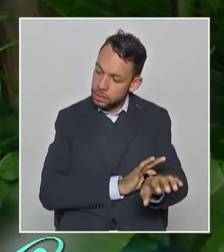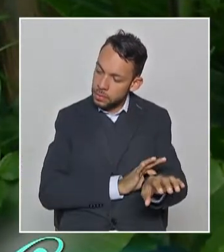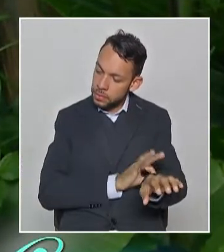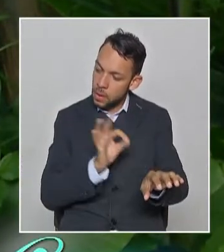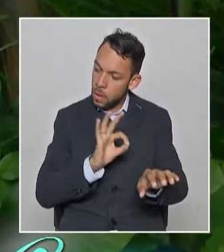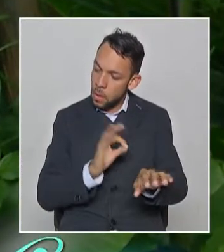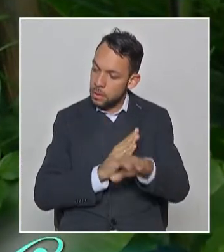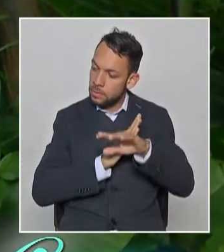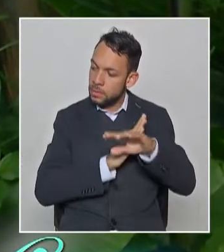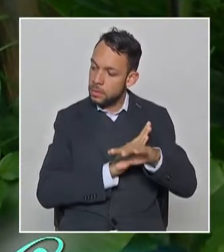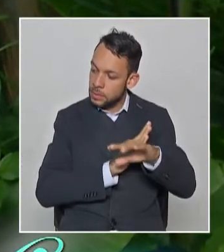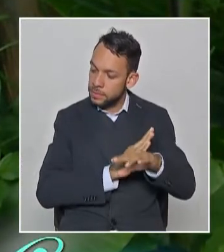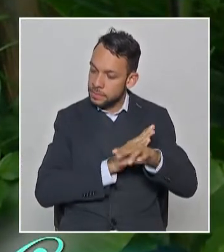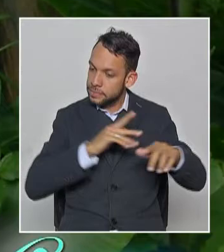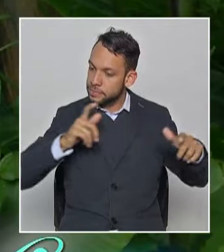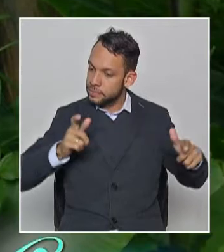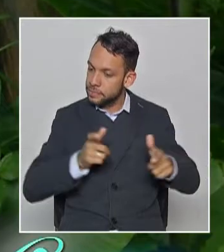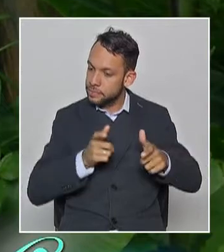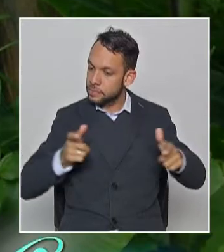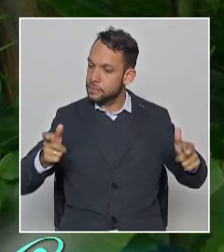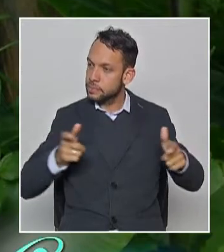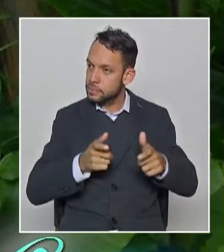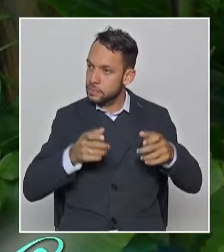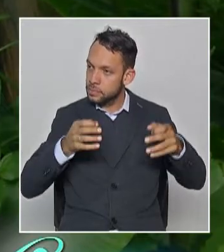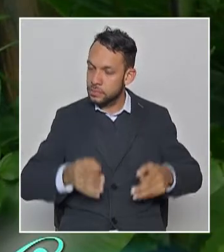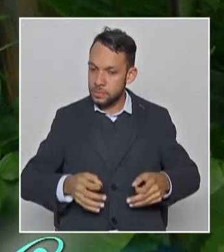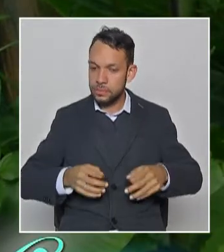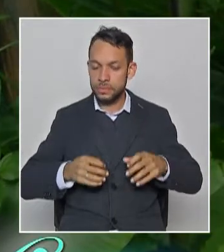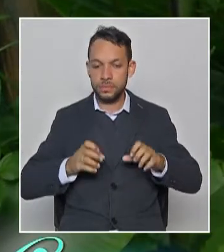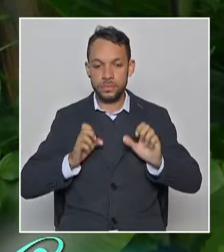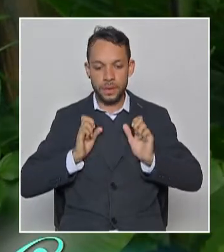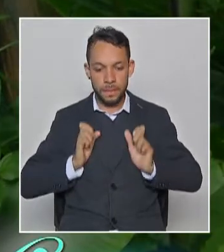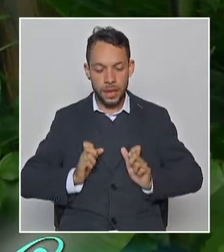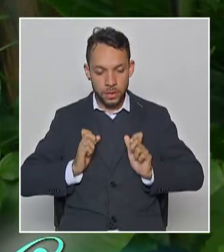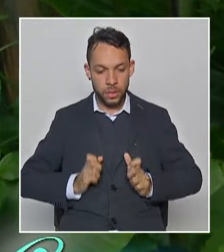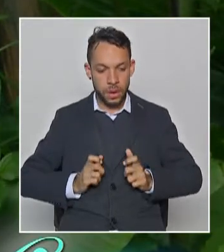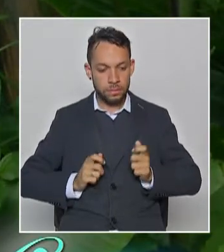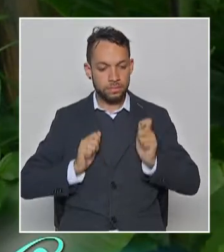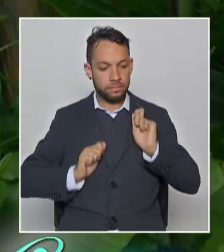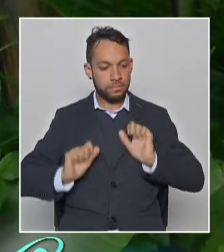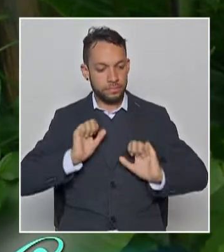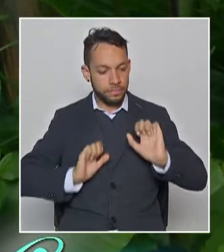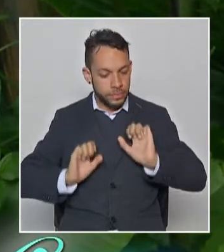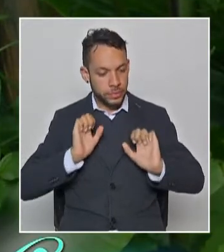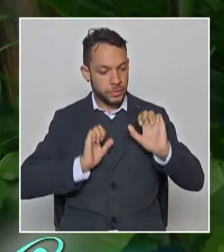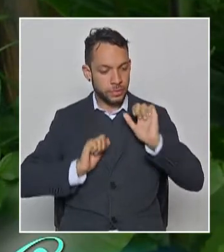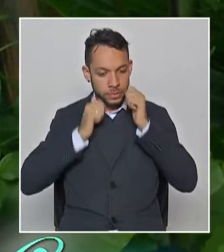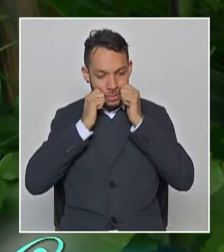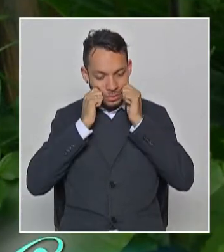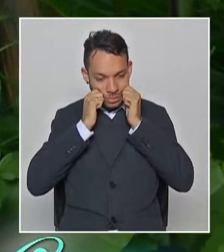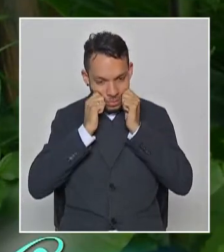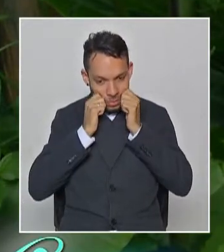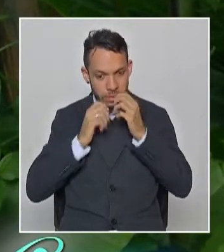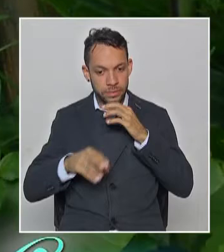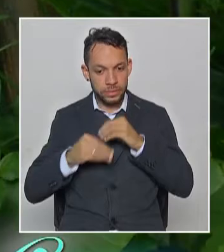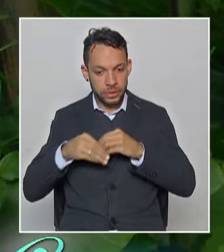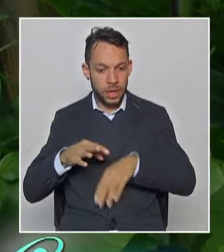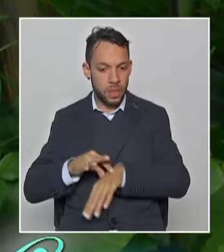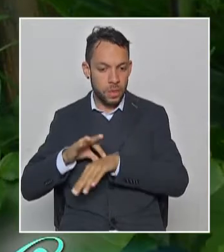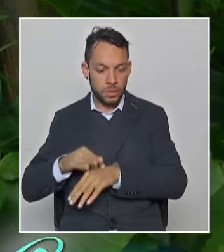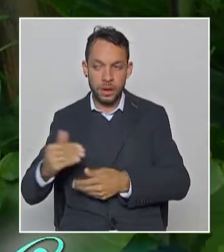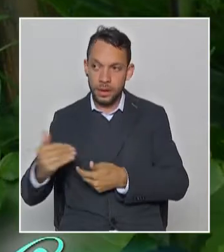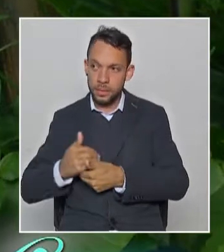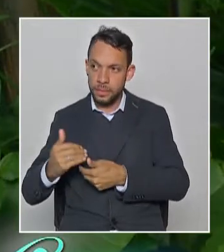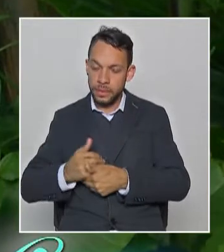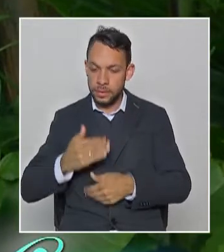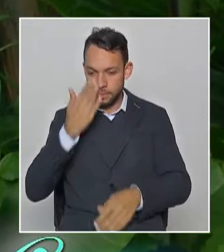de apitoxina porque el metabolismo de cada ser humano es diferente, por eso es tan, y el doctor recalca mucho en